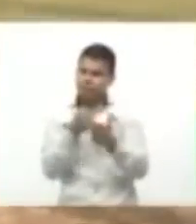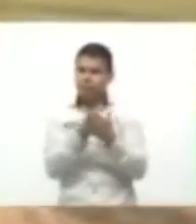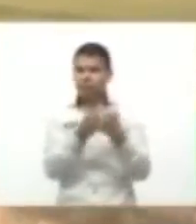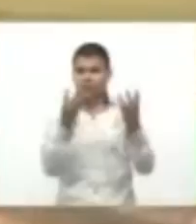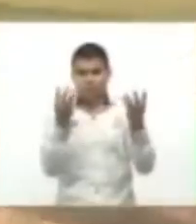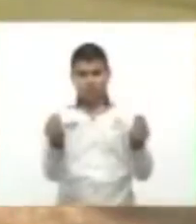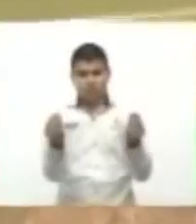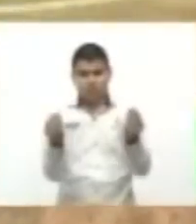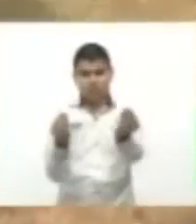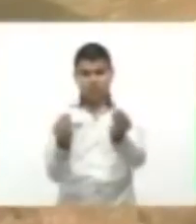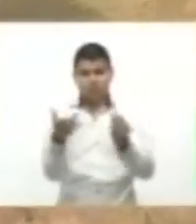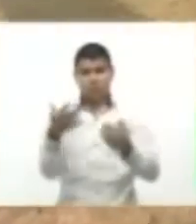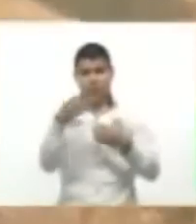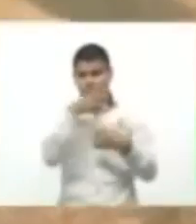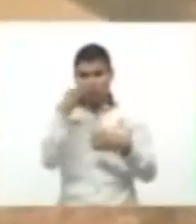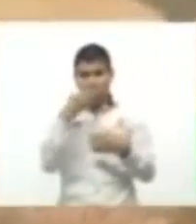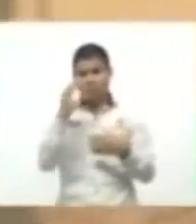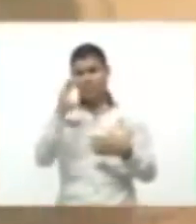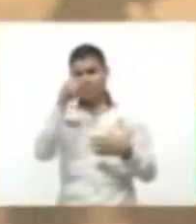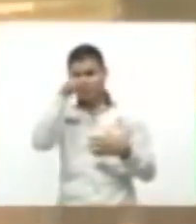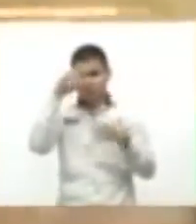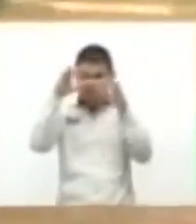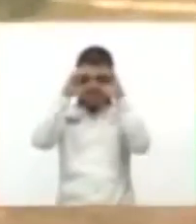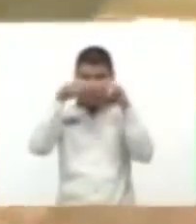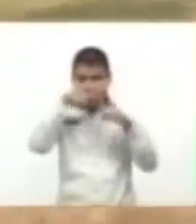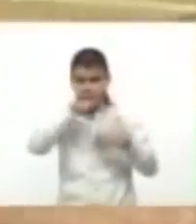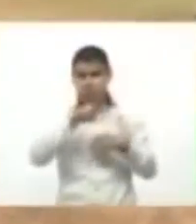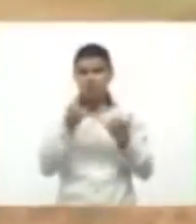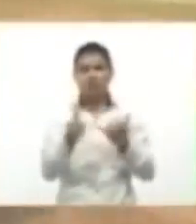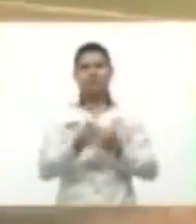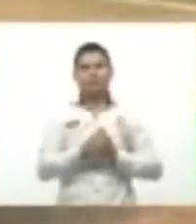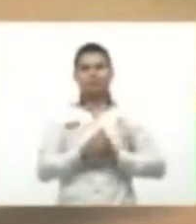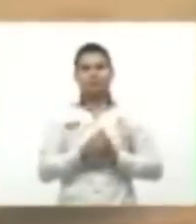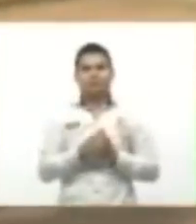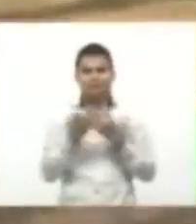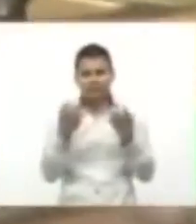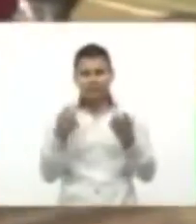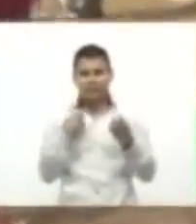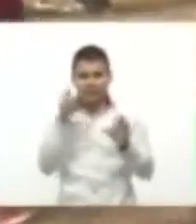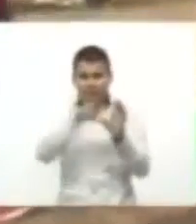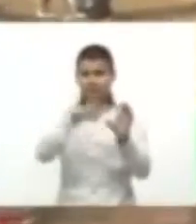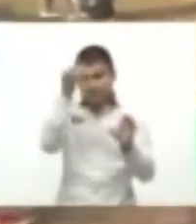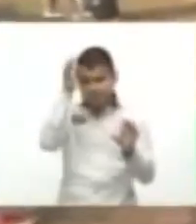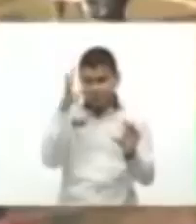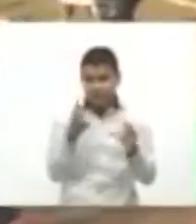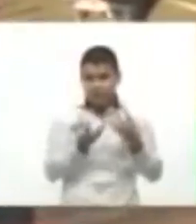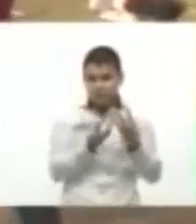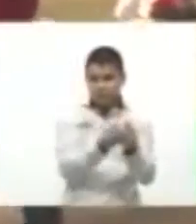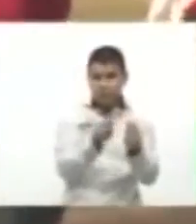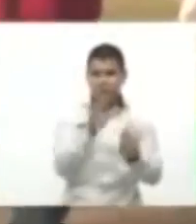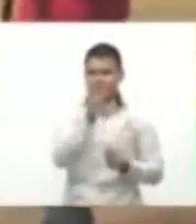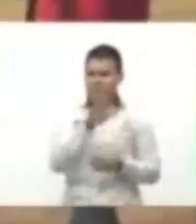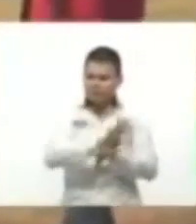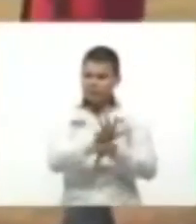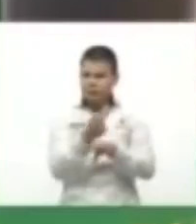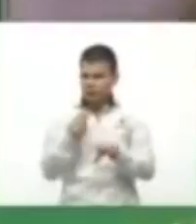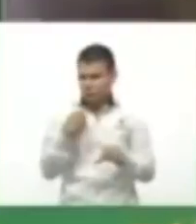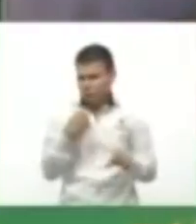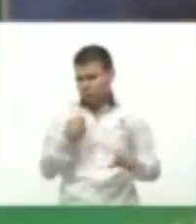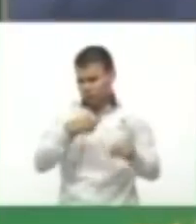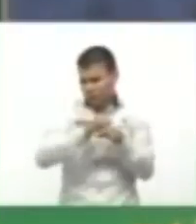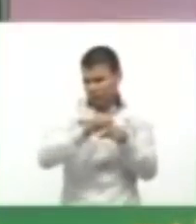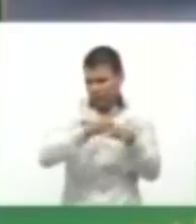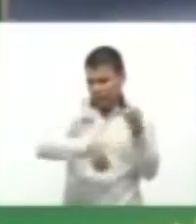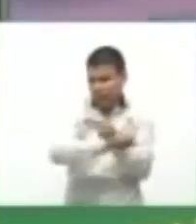enmascarado pide pista en el equipo de Gamero. Estoy esperando que Gamero me dé un chancecito siquiera de 5 minutos.